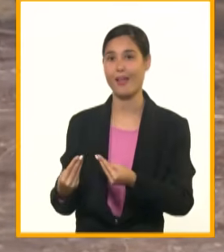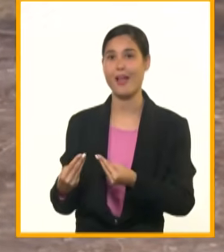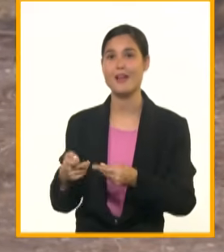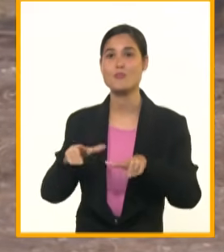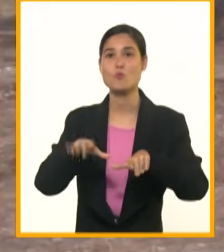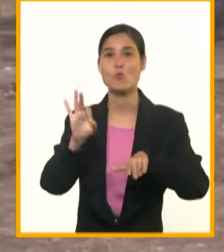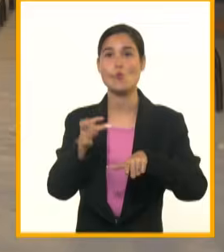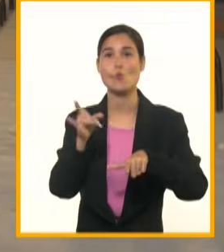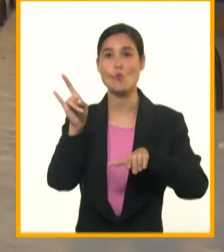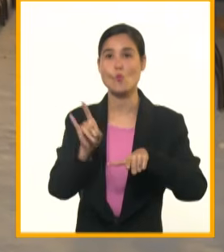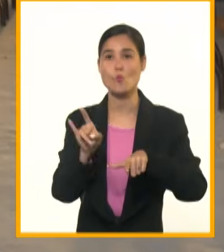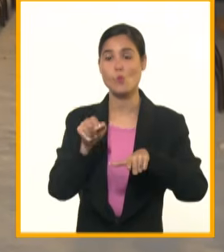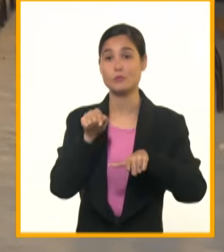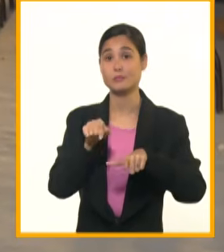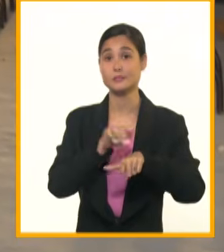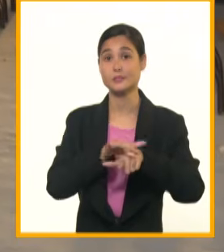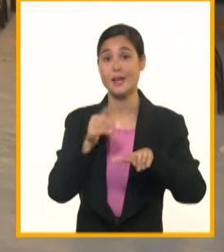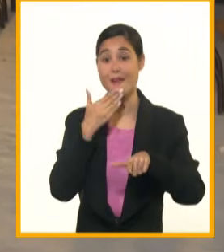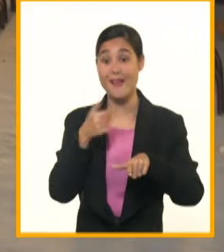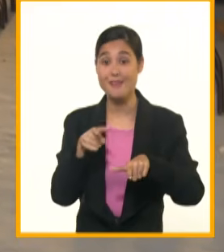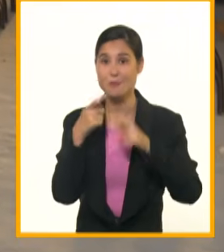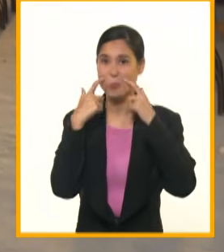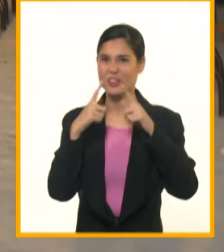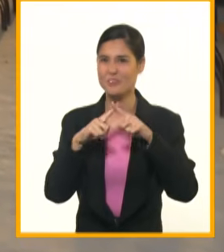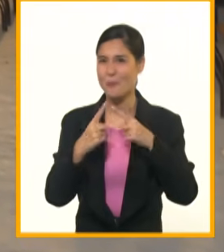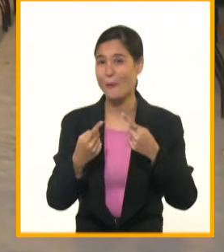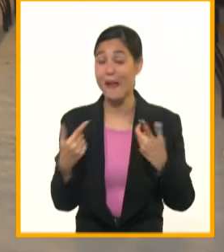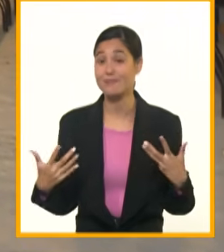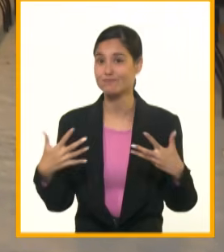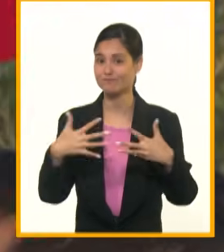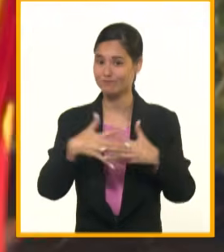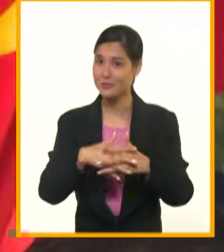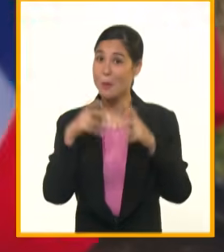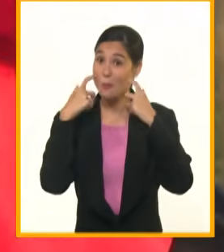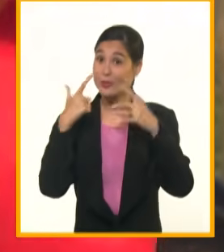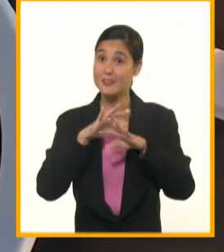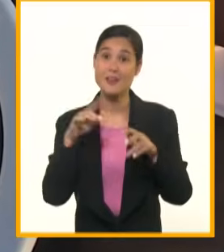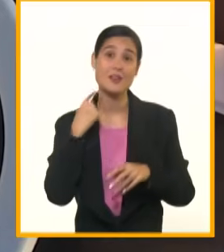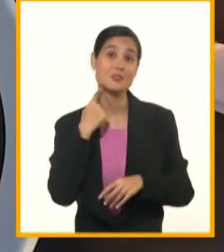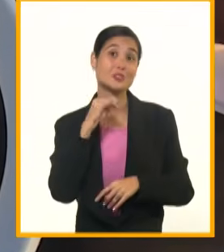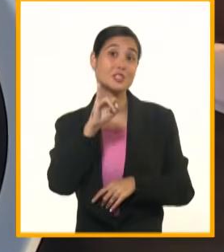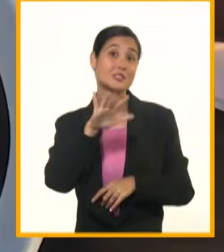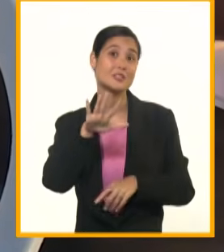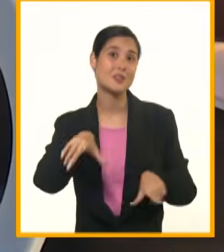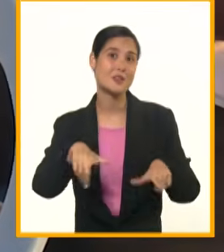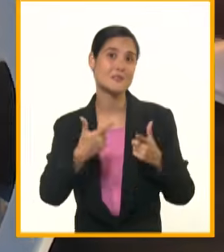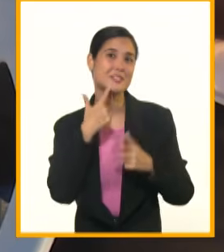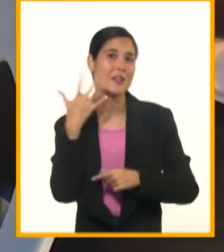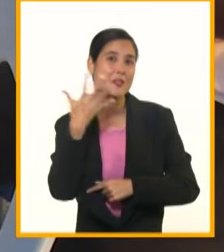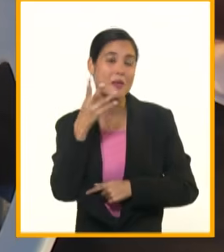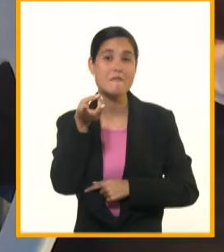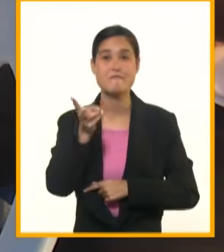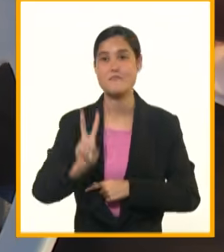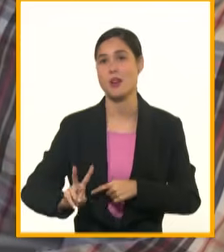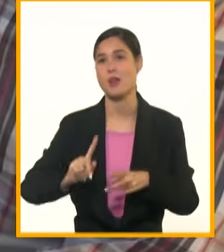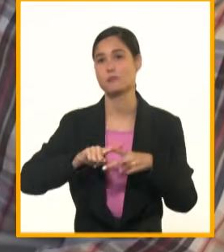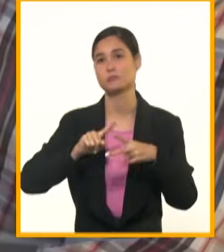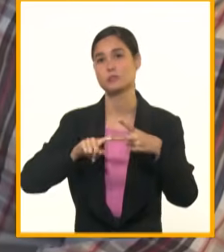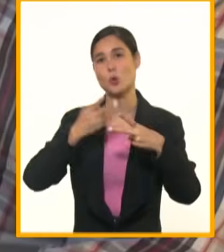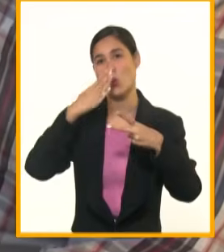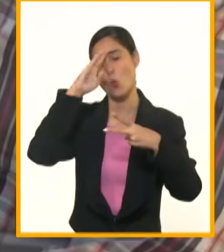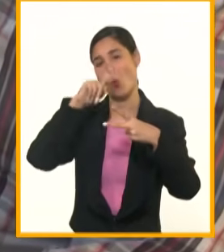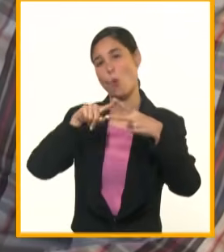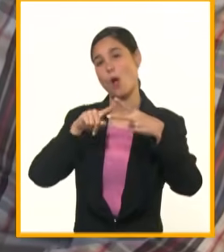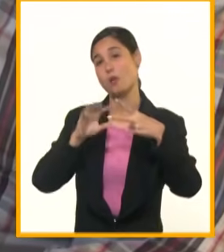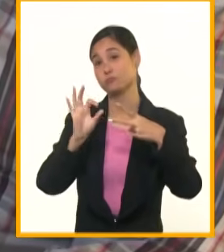tangible testimonio de la histórica alianza entre ambos países en su 65 aniversario. Este 2025 trascenderá también